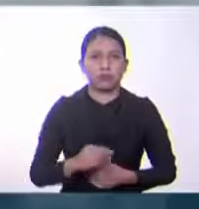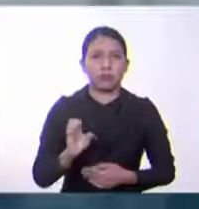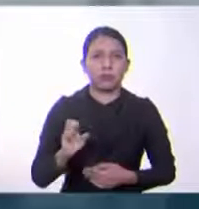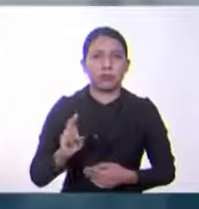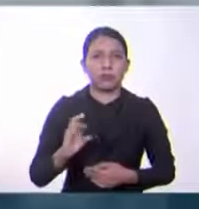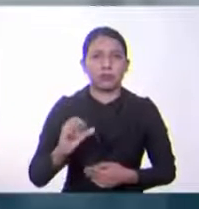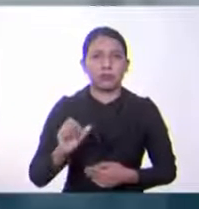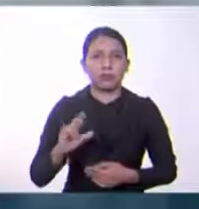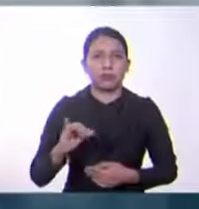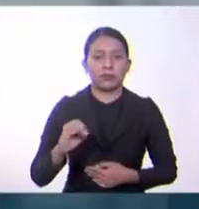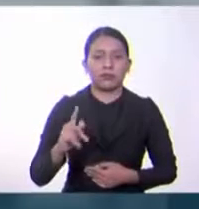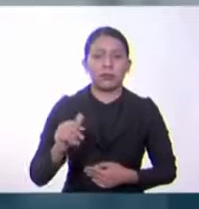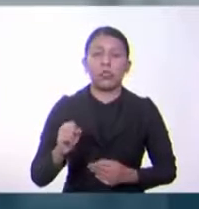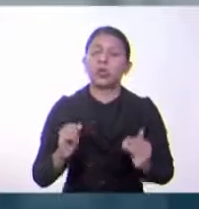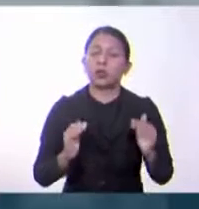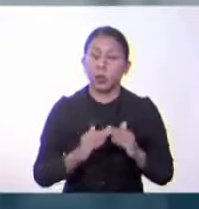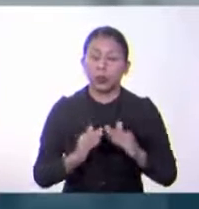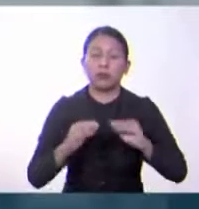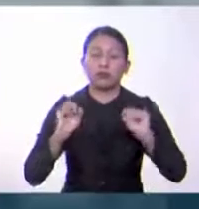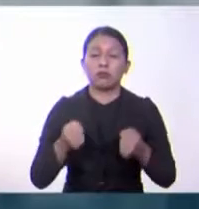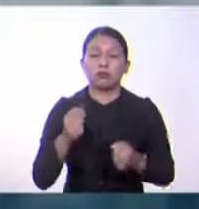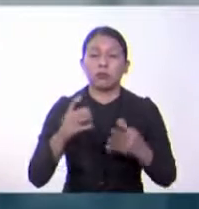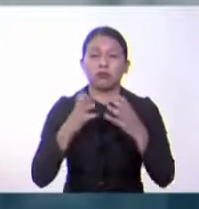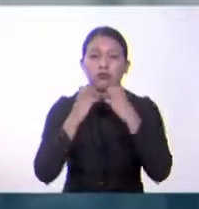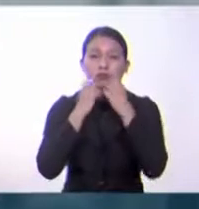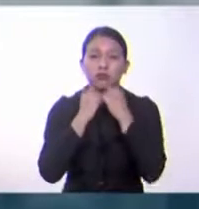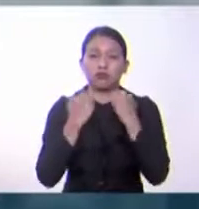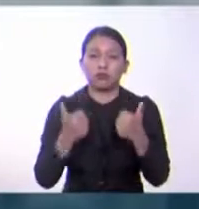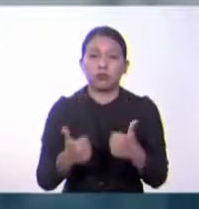eucariotas. También pudimos apreciar